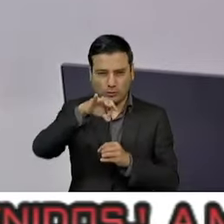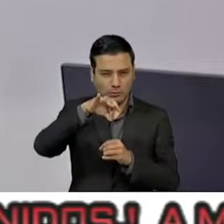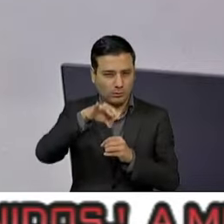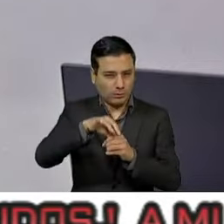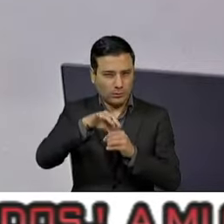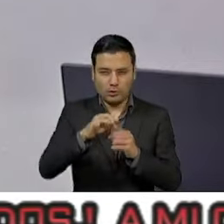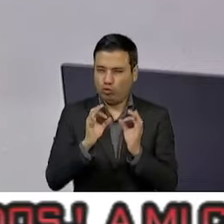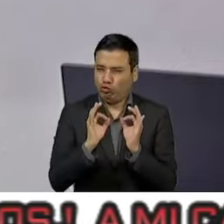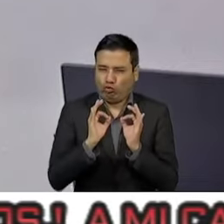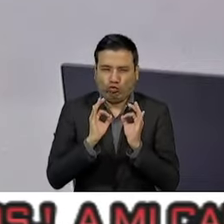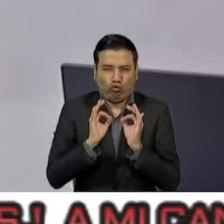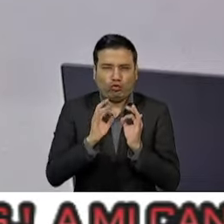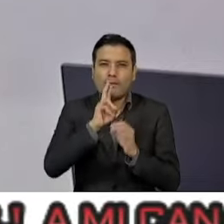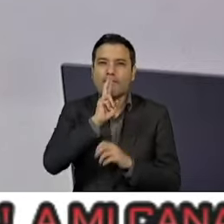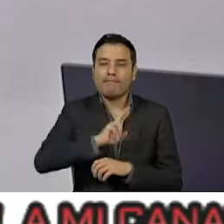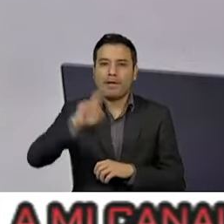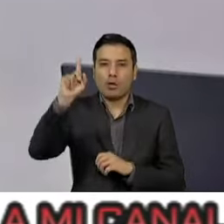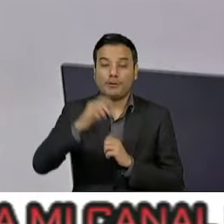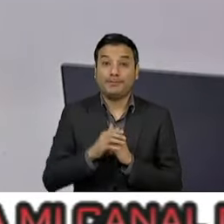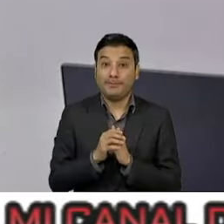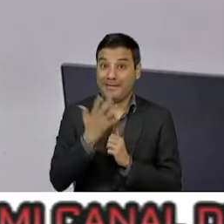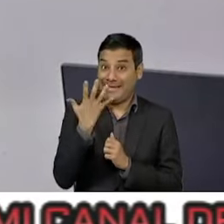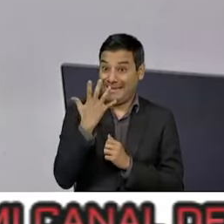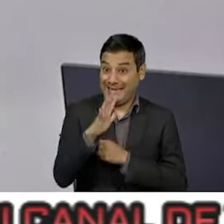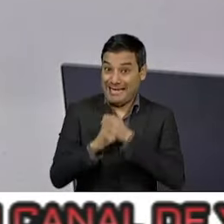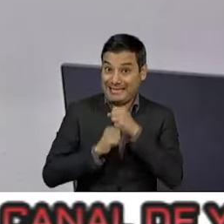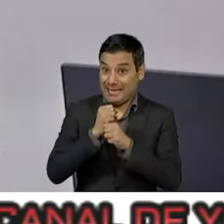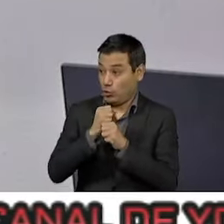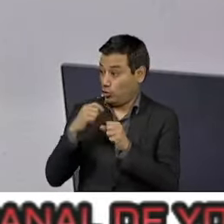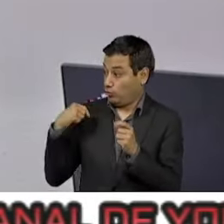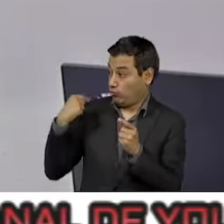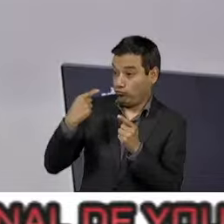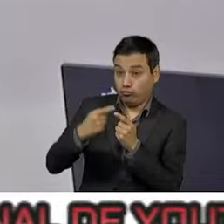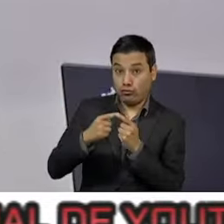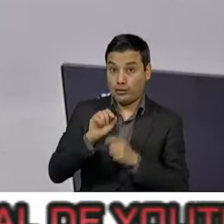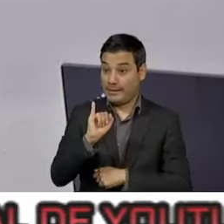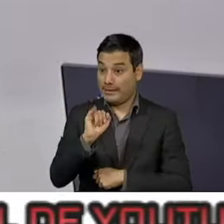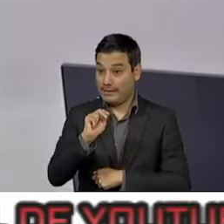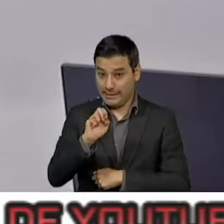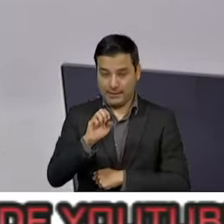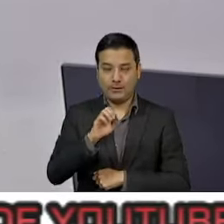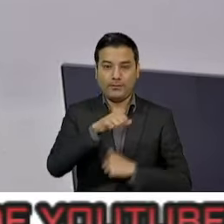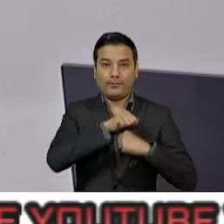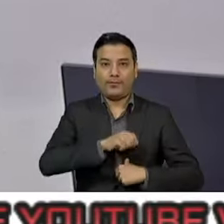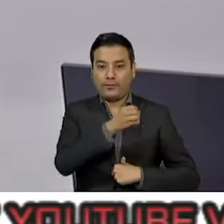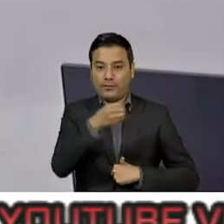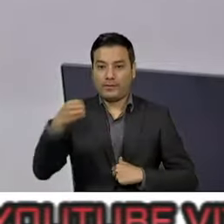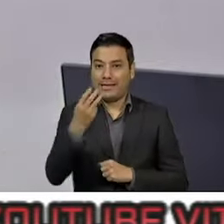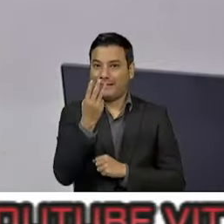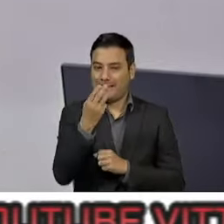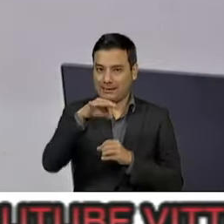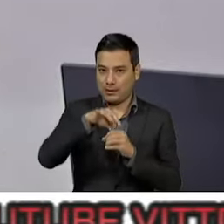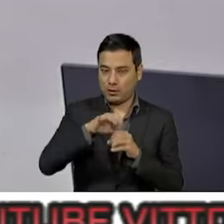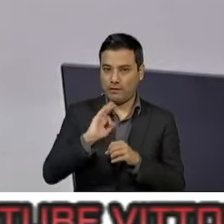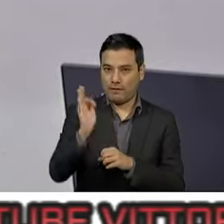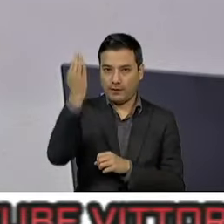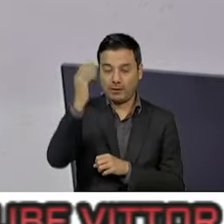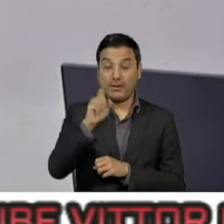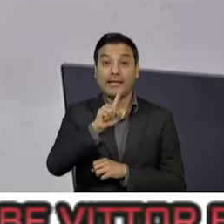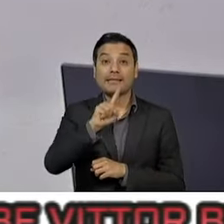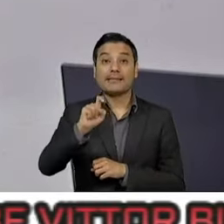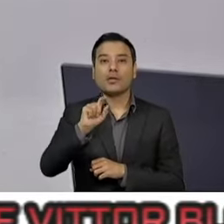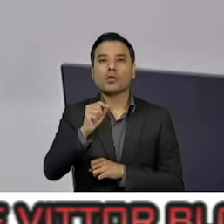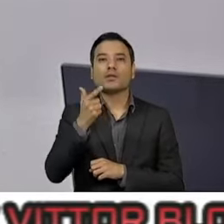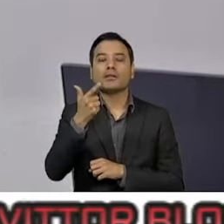arbitraje electoral. En la última década, el INE ha organizado 3 elecciones federales y participado en